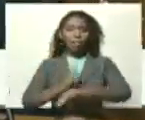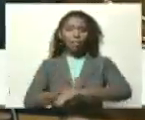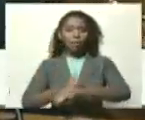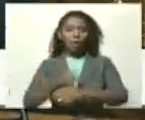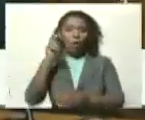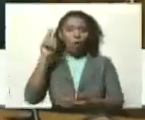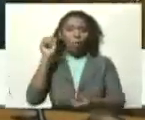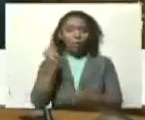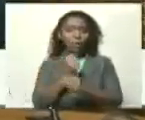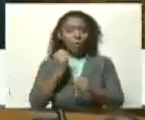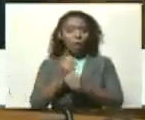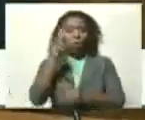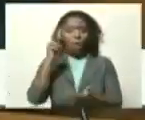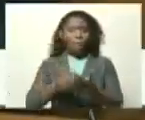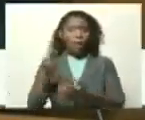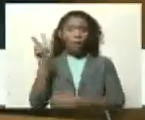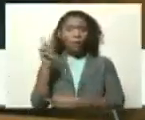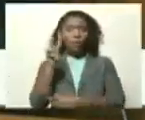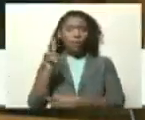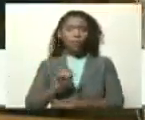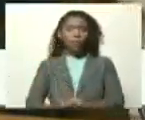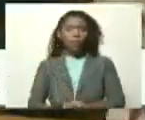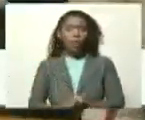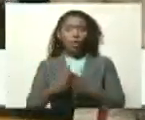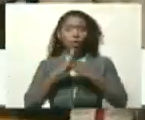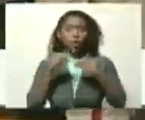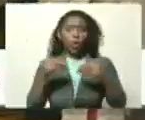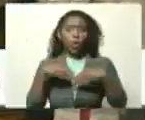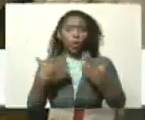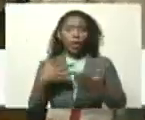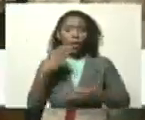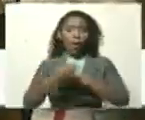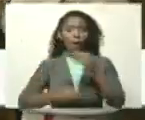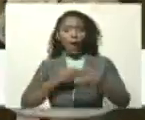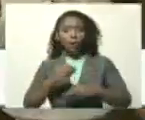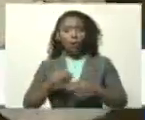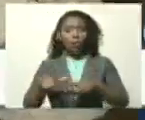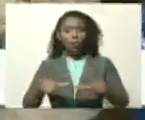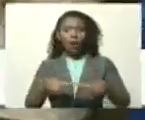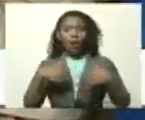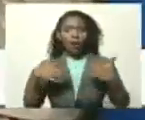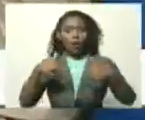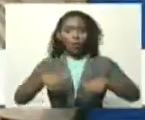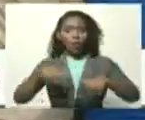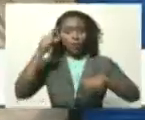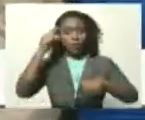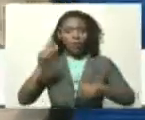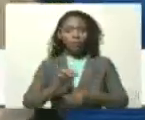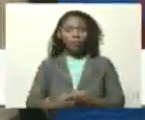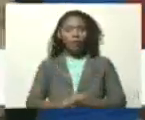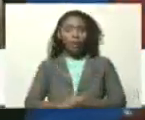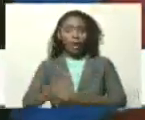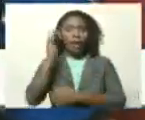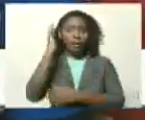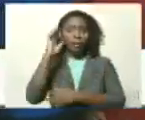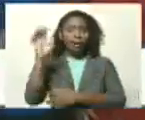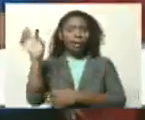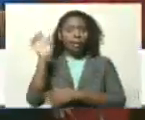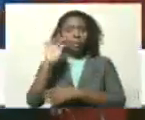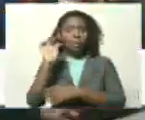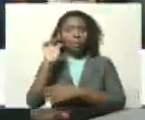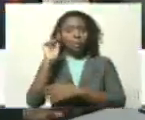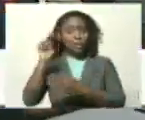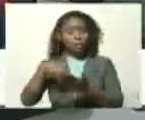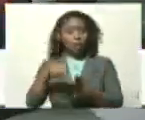legislativo 2022. Todo lo que ha tenido lugar el día de hoy en el Palacio Federal Legislativo